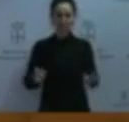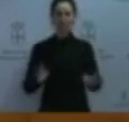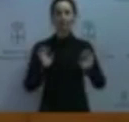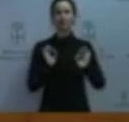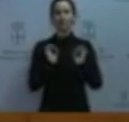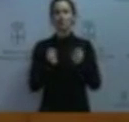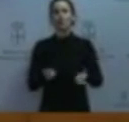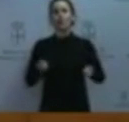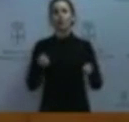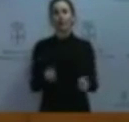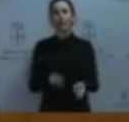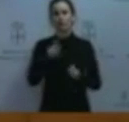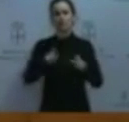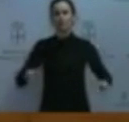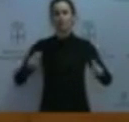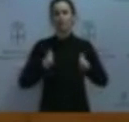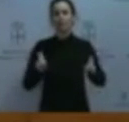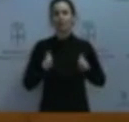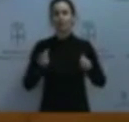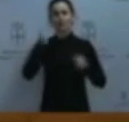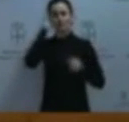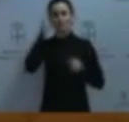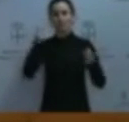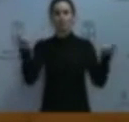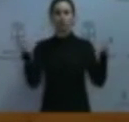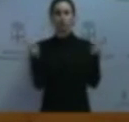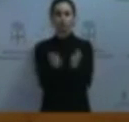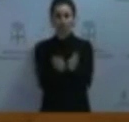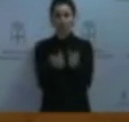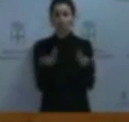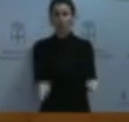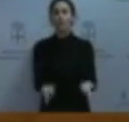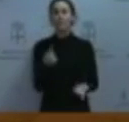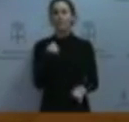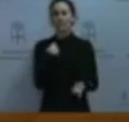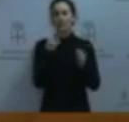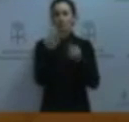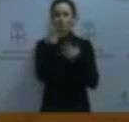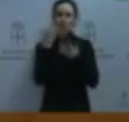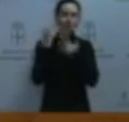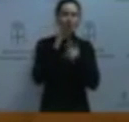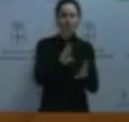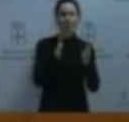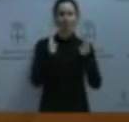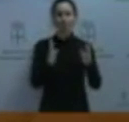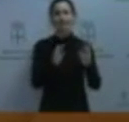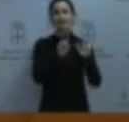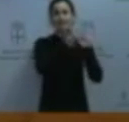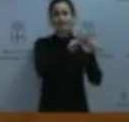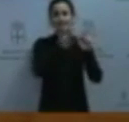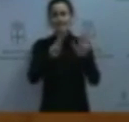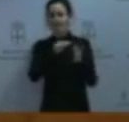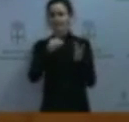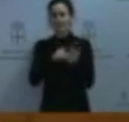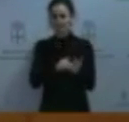demográficos asturianos no han dejado de ser negativos. Así se perdieron en Asturias, en una década, 67.600 jóvenes